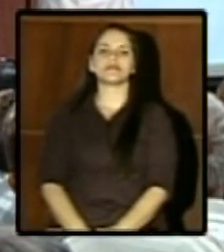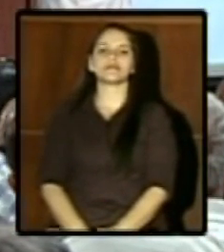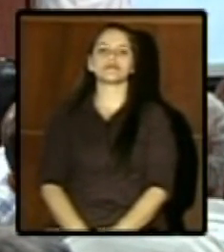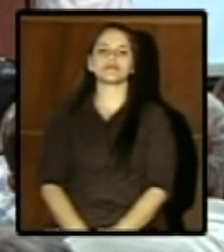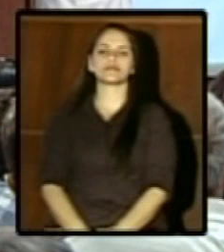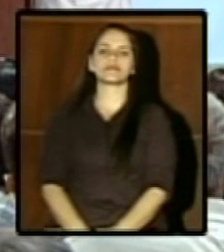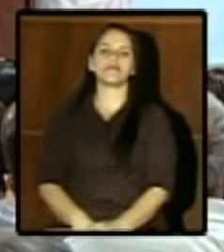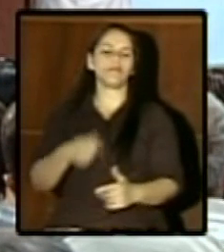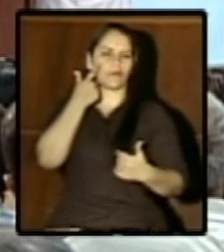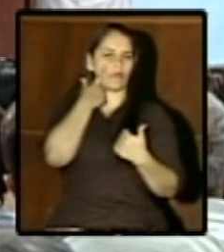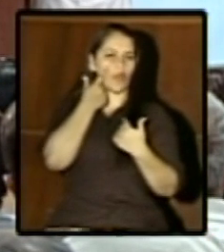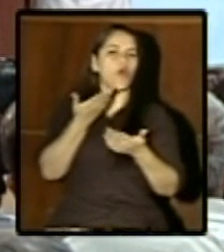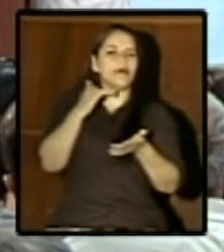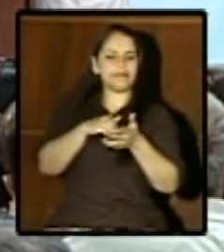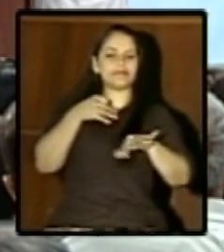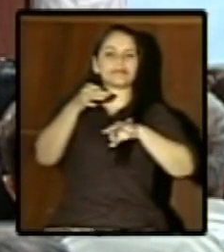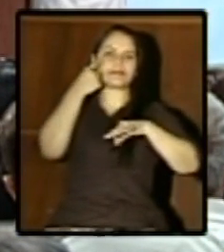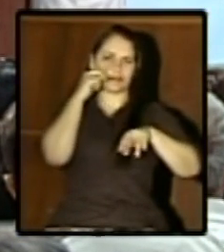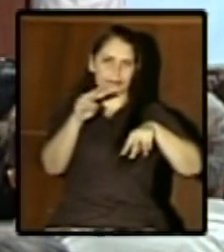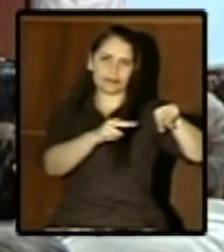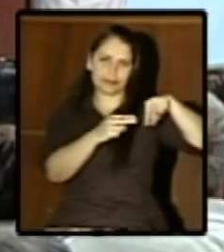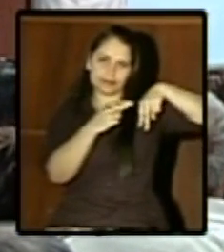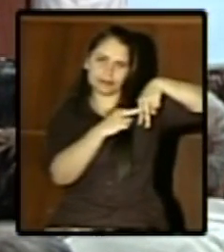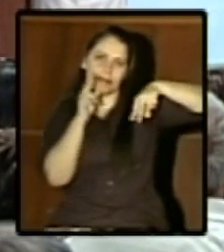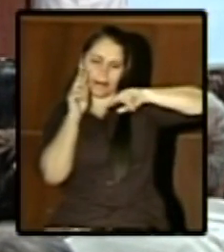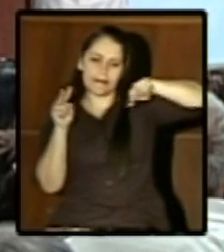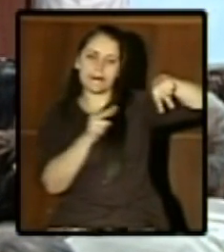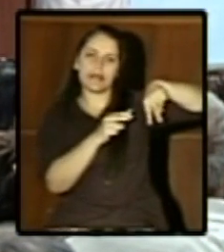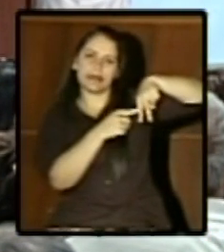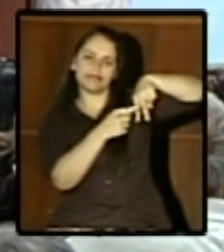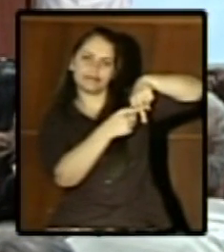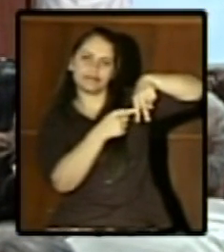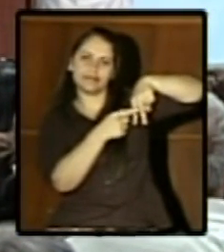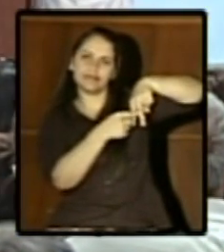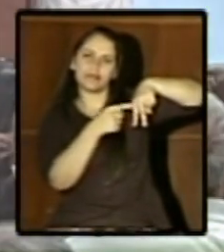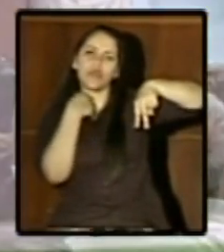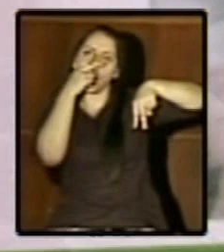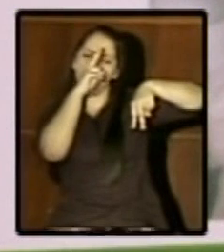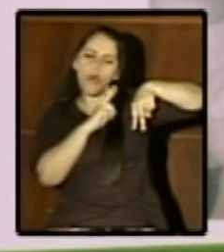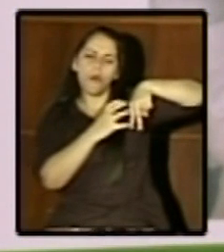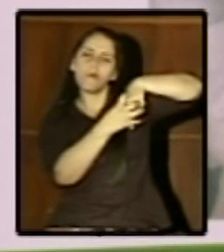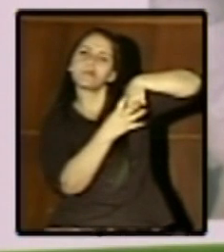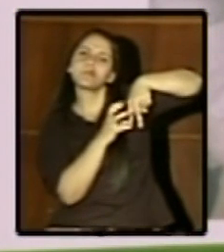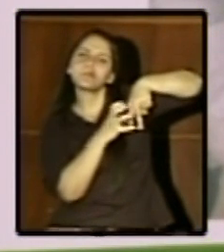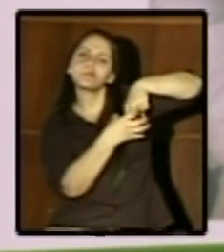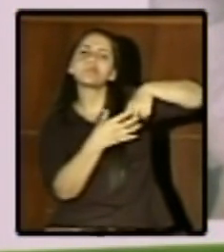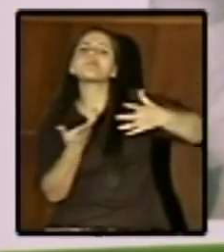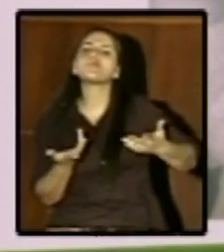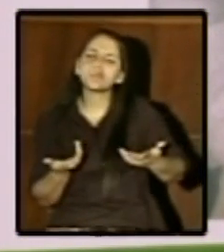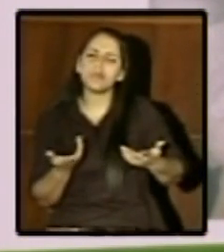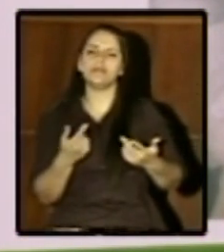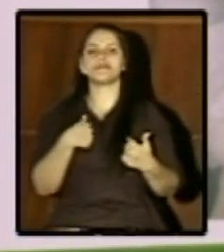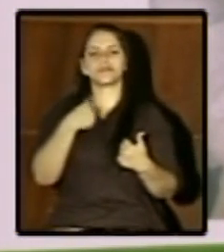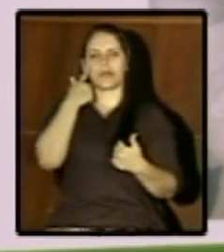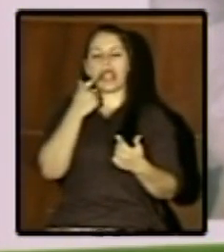Aquí les quería hacer énfasis nuevamente en lo del derrame de líquido. Miremos cómo esto se llama la bursa suprapatelar, se